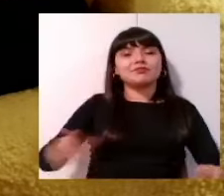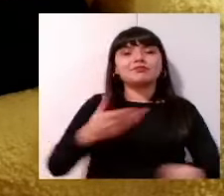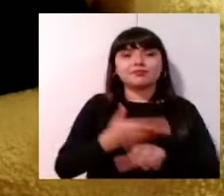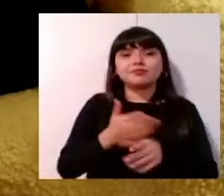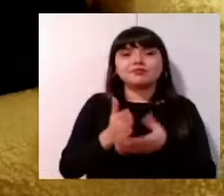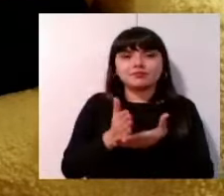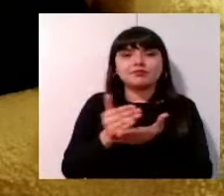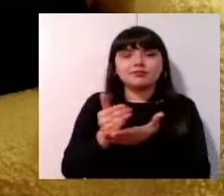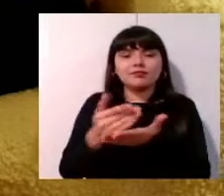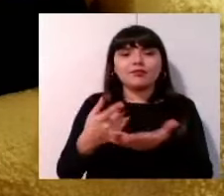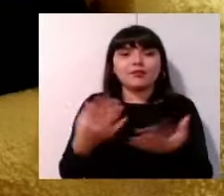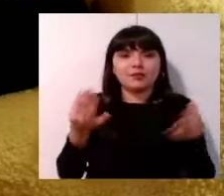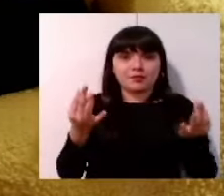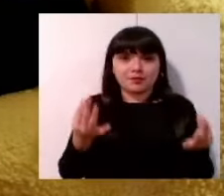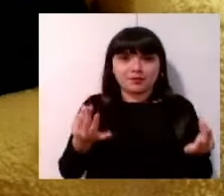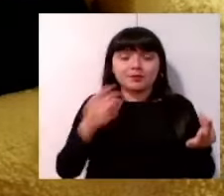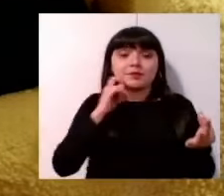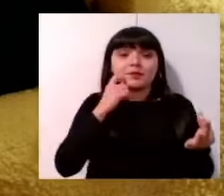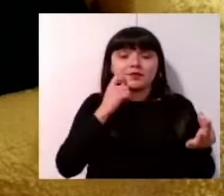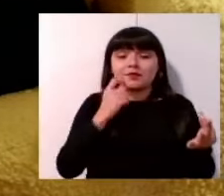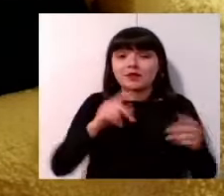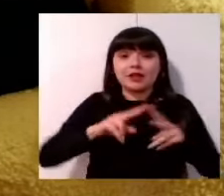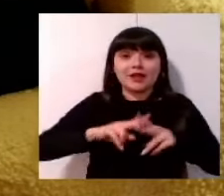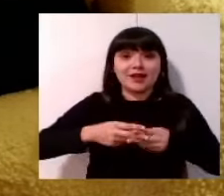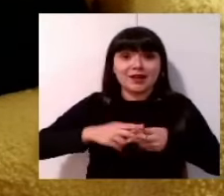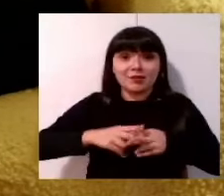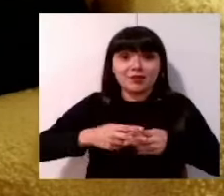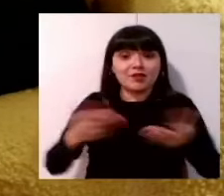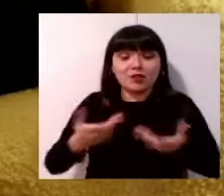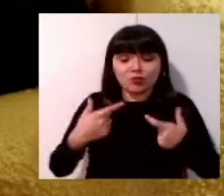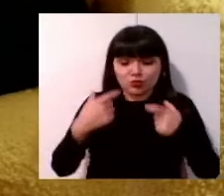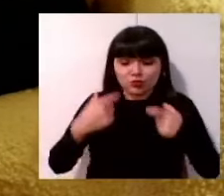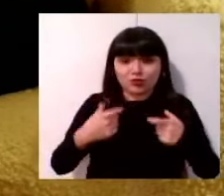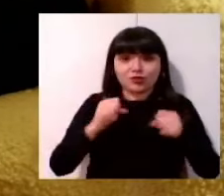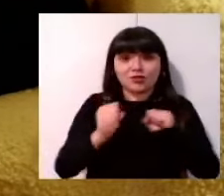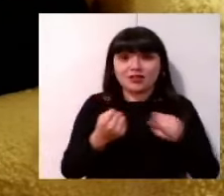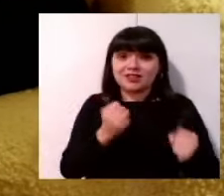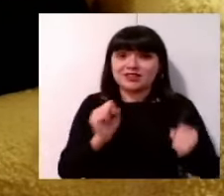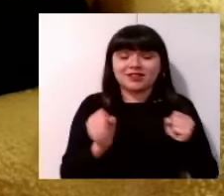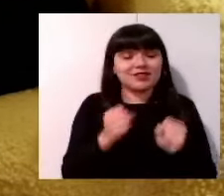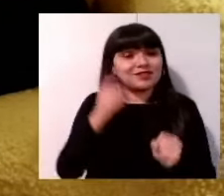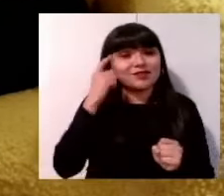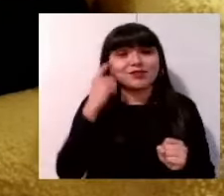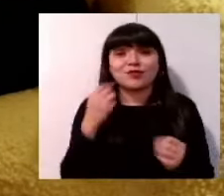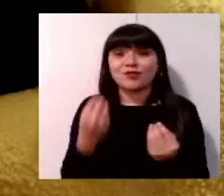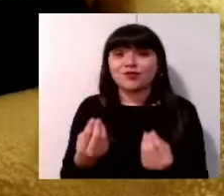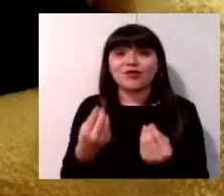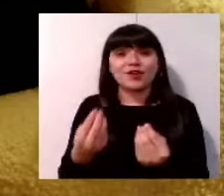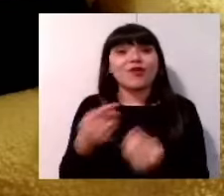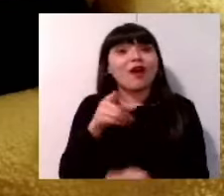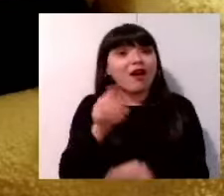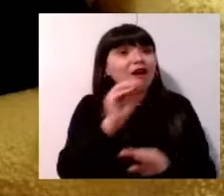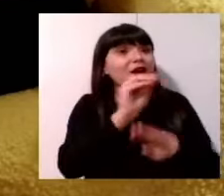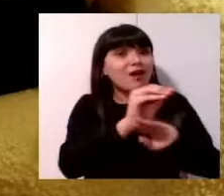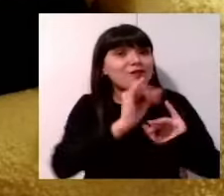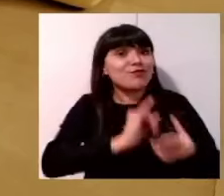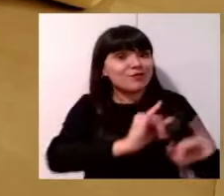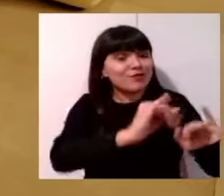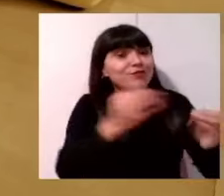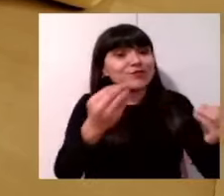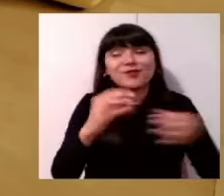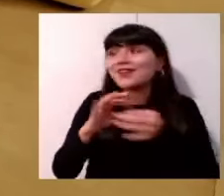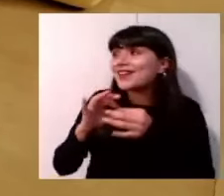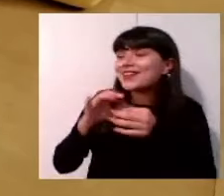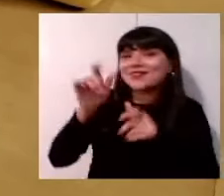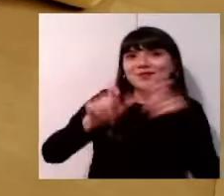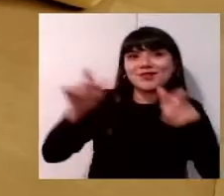además le estamos haciendo una herramienta de manejo del estrés, así que me parece fantástico. Sí. Buenísimo ese dato, sí. También, entonces muchas gracias a la persona que nos escribió.